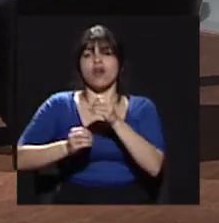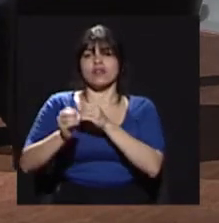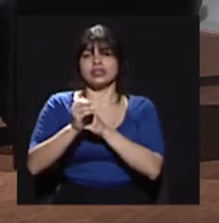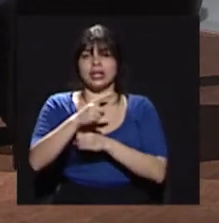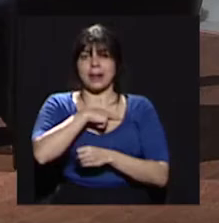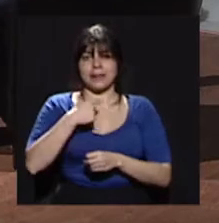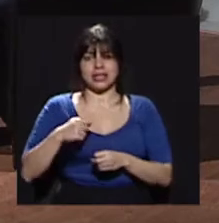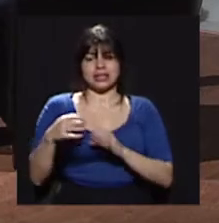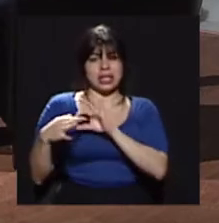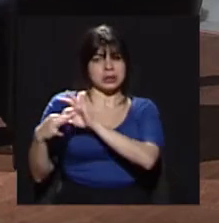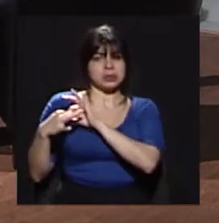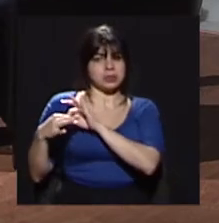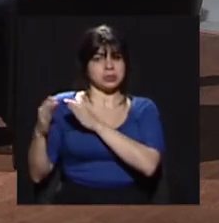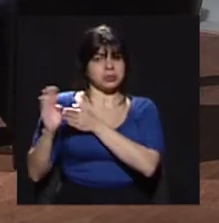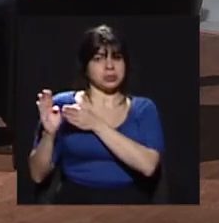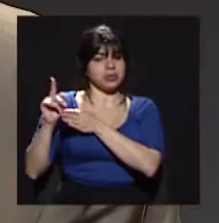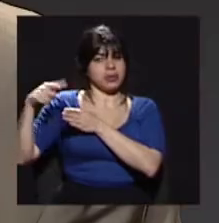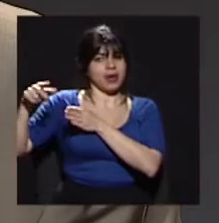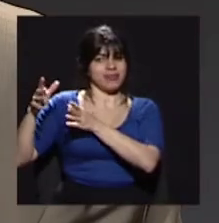presidente